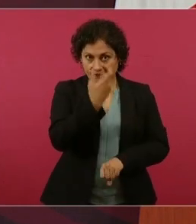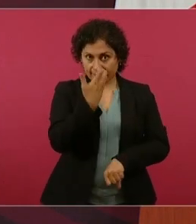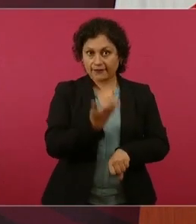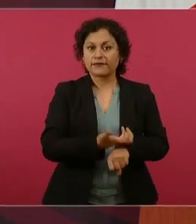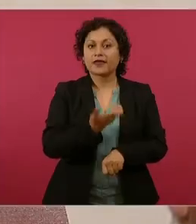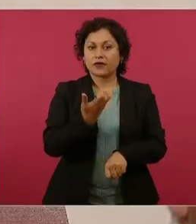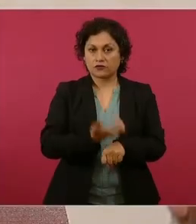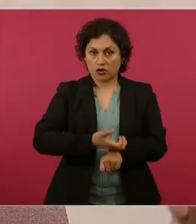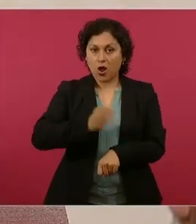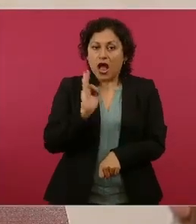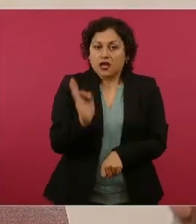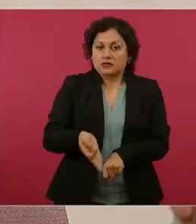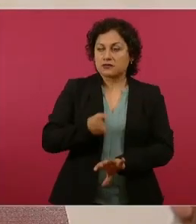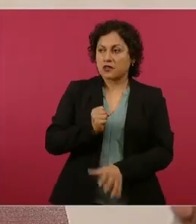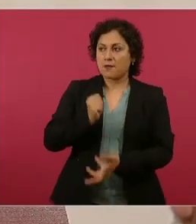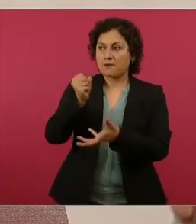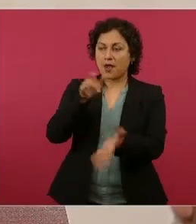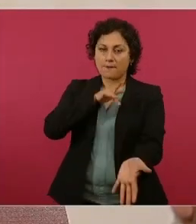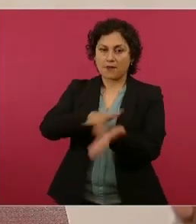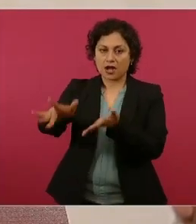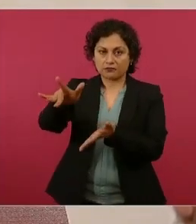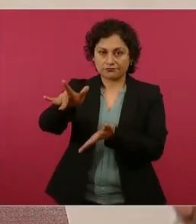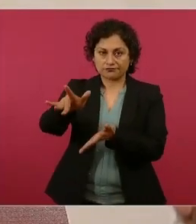¿sí?, el apoyo